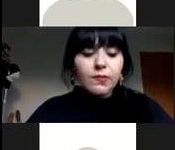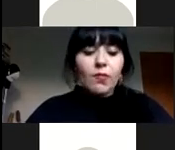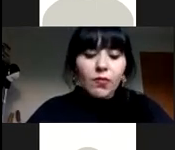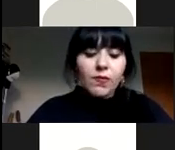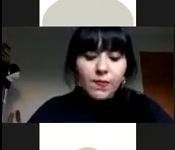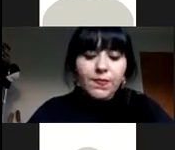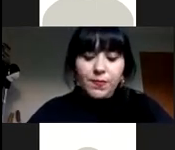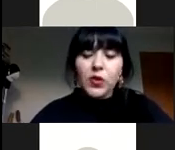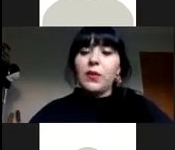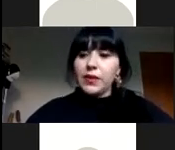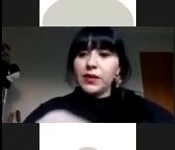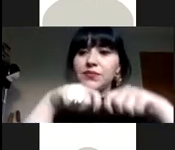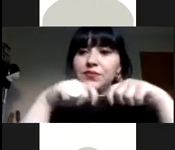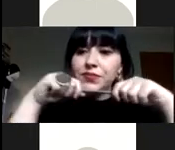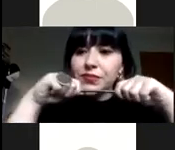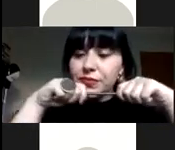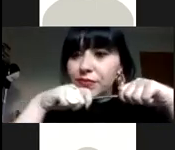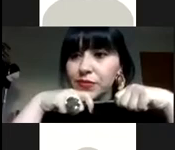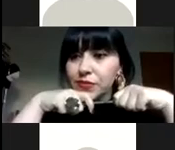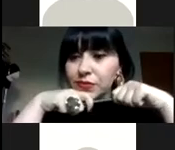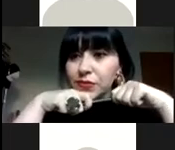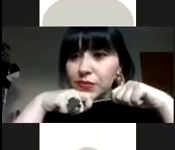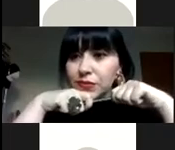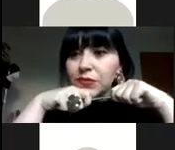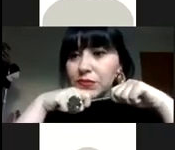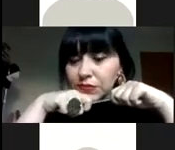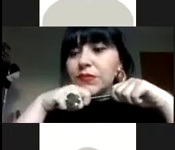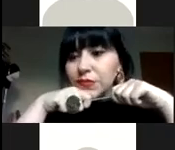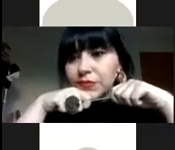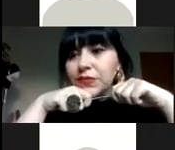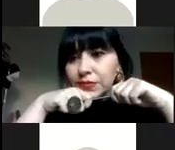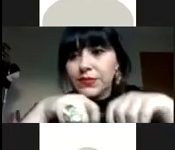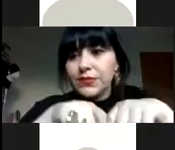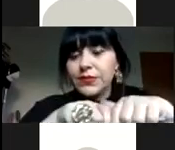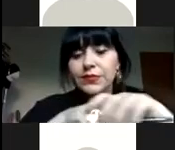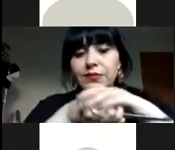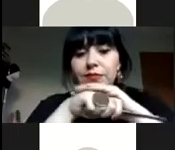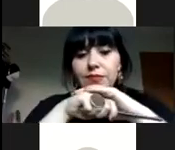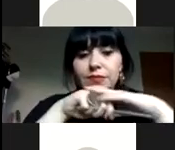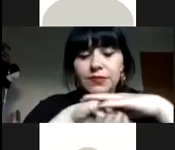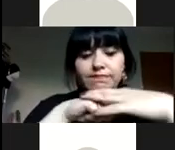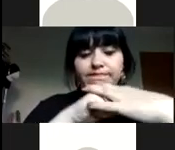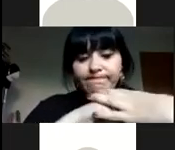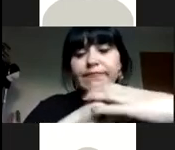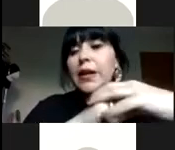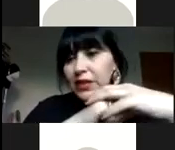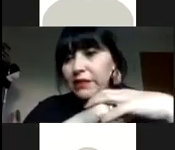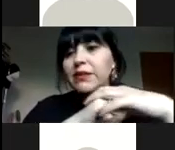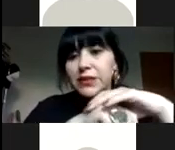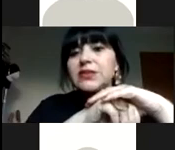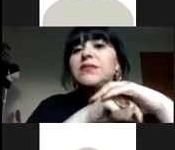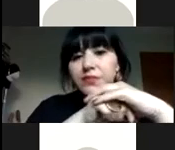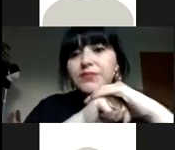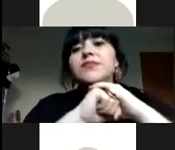más vulnerables, de ahí tanto juego artificial, balacera, lugares donde Carabineros nunca entra,